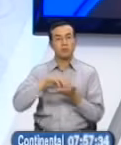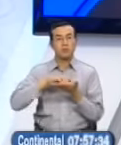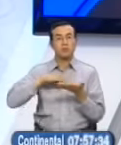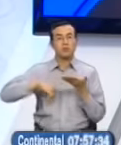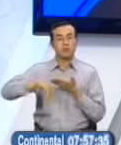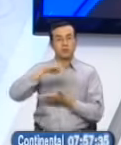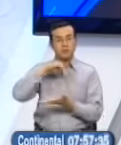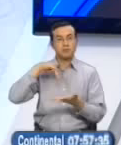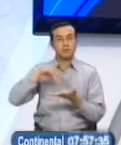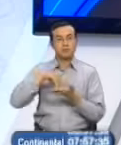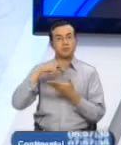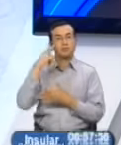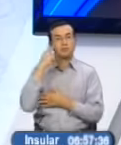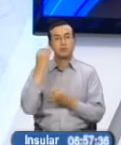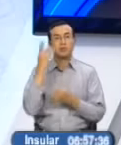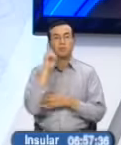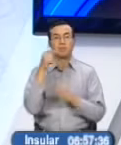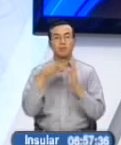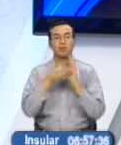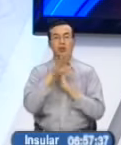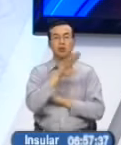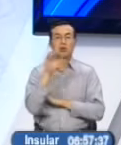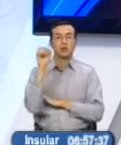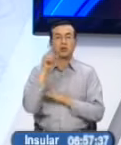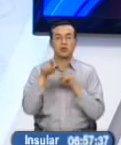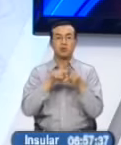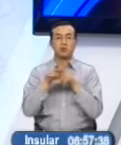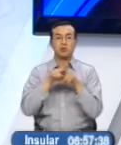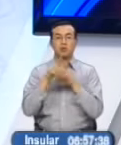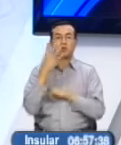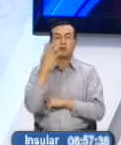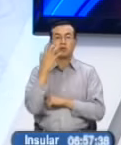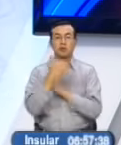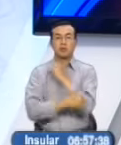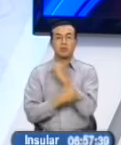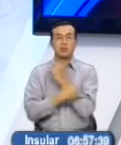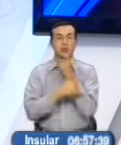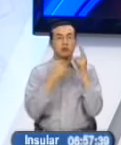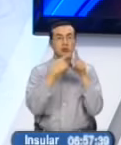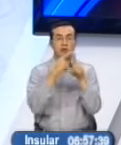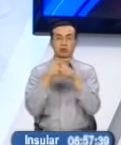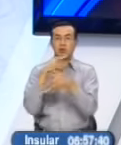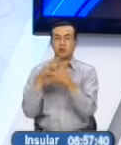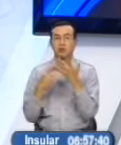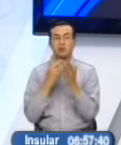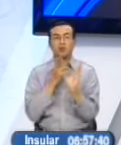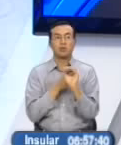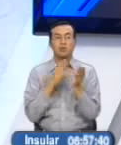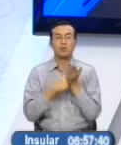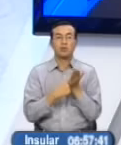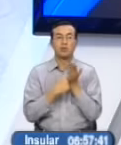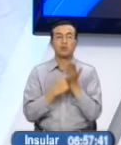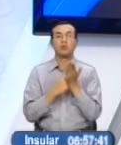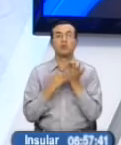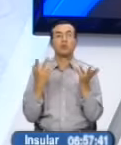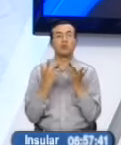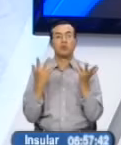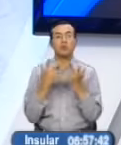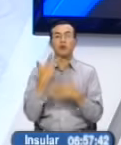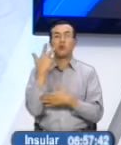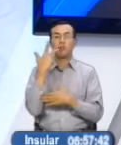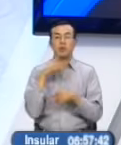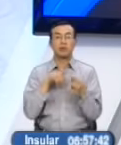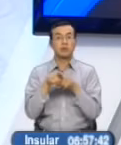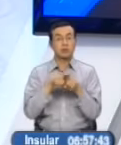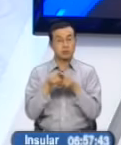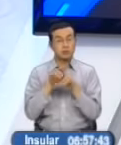provincia de Manabí. Se espera 1.500 deportistas de 15 países diferentes que se reunirán en una de las competencias de triatlón